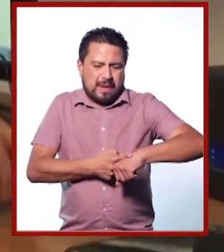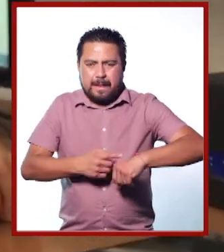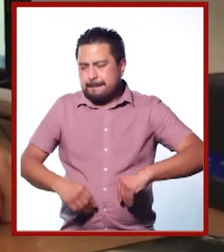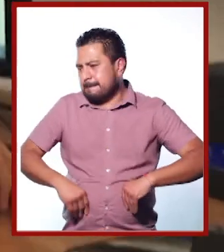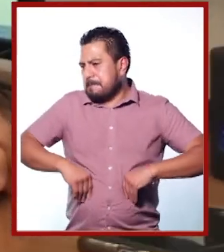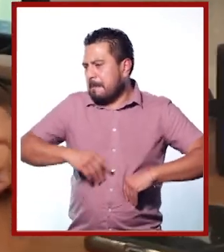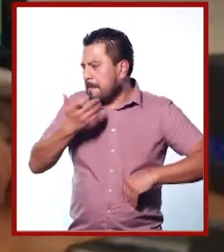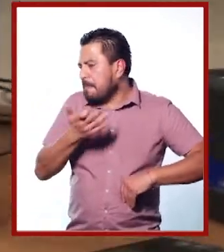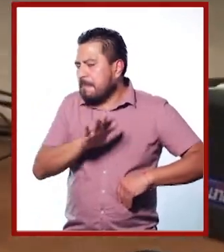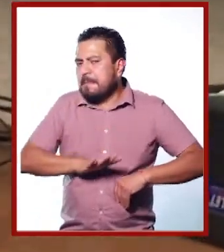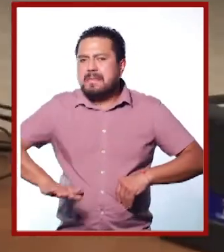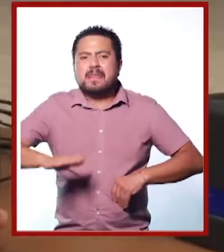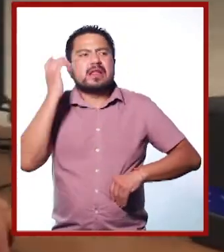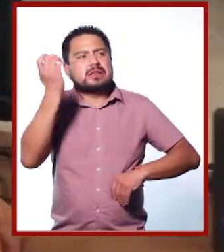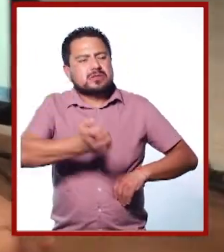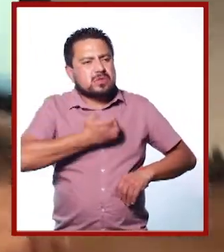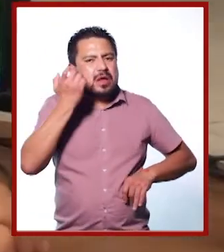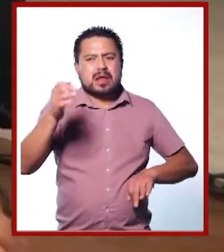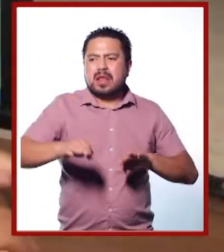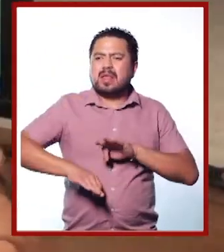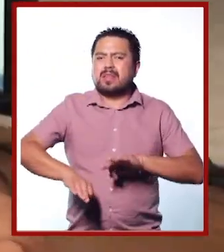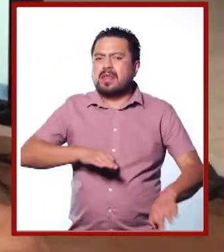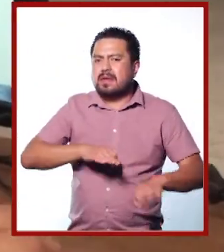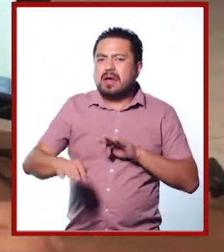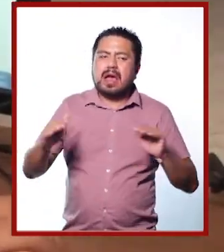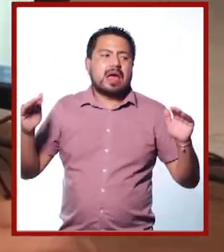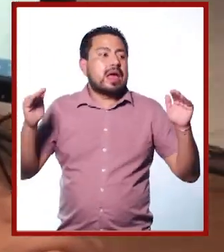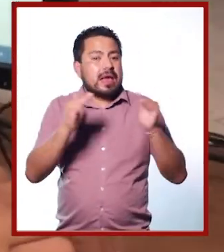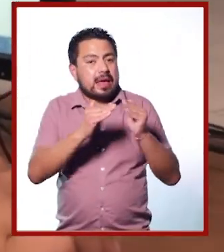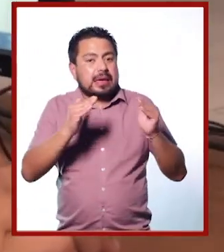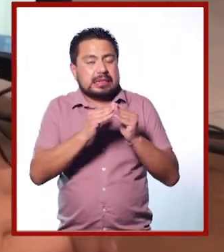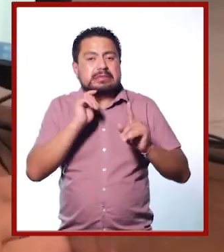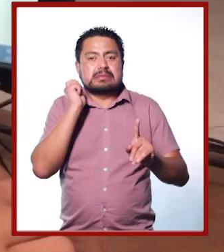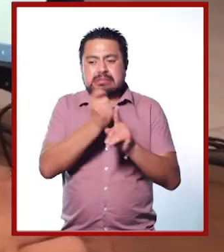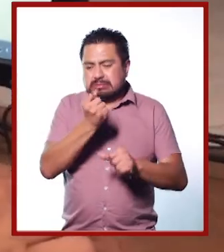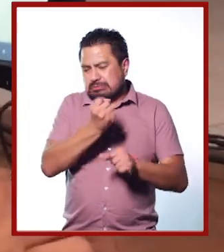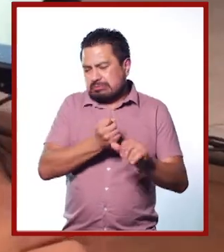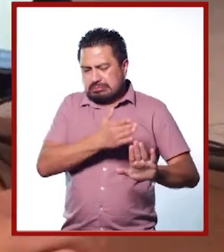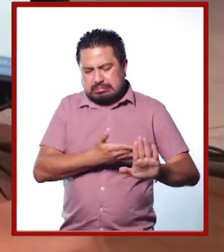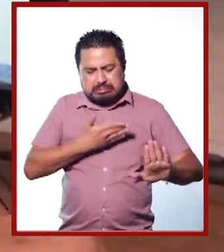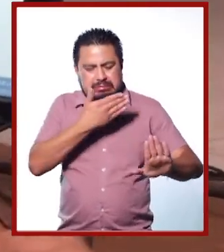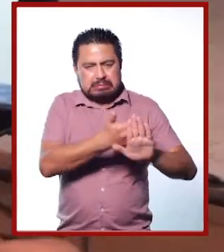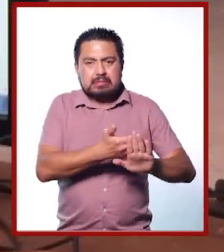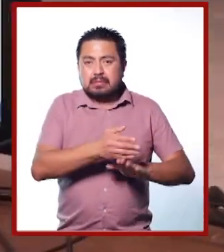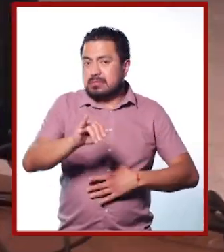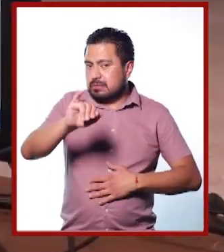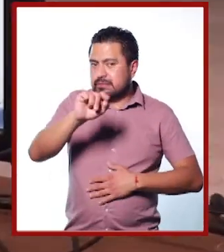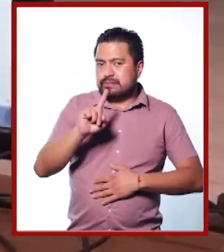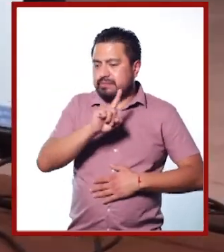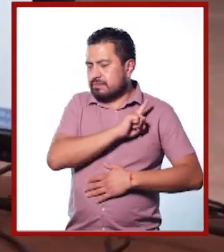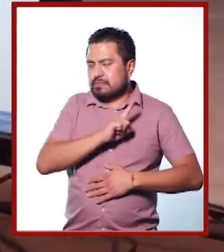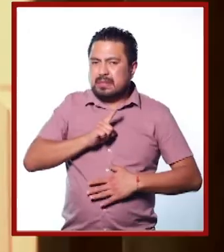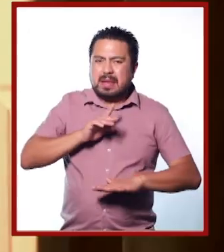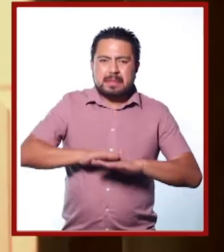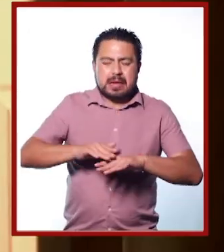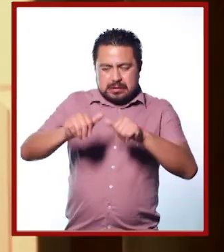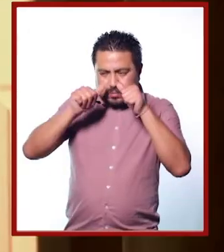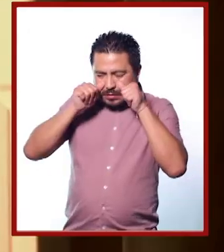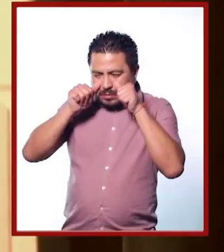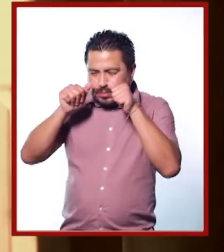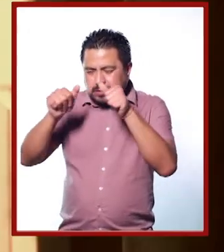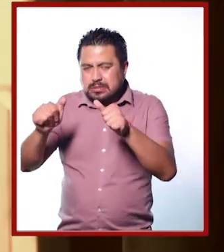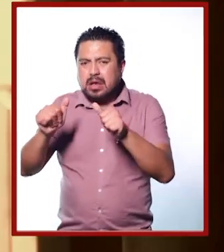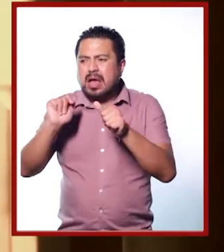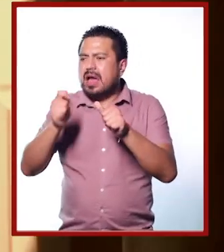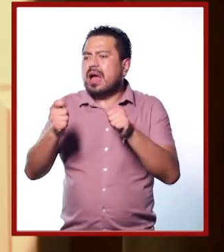eufemismos en nuestra vida diaria, en la escuela, en el trabajo o en la casa, que ejercen microviolencia. Sí, debemos estar muy atenta